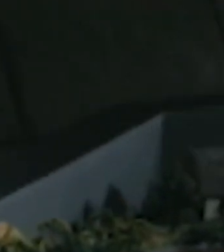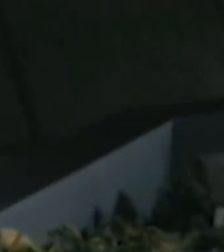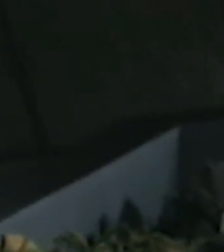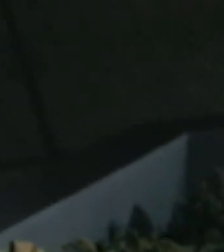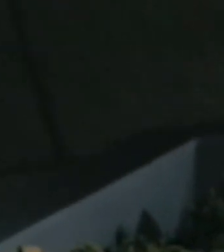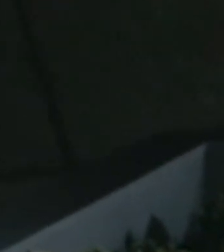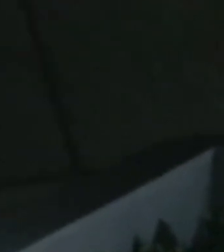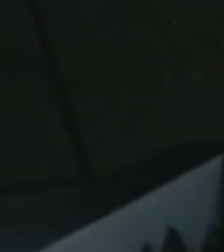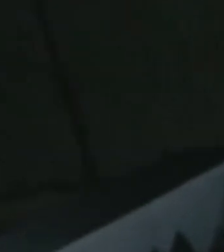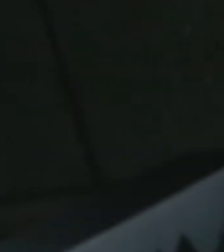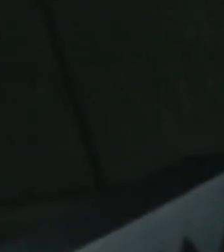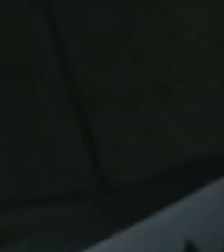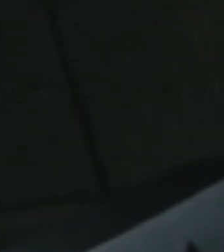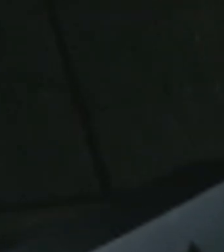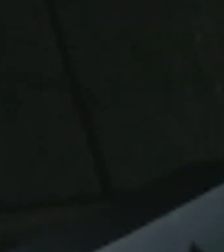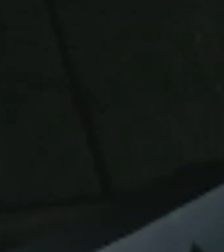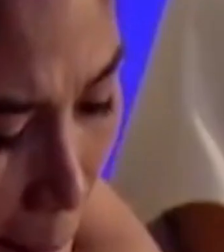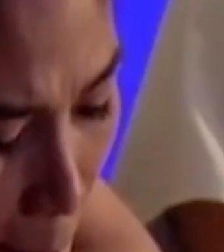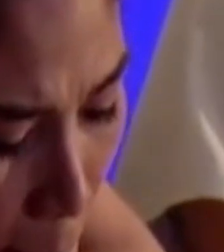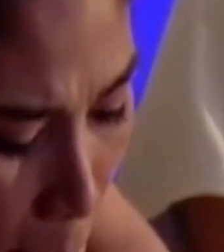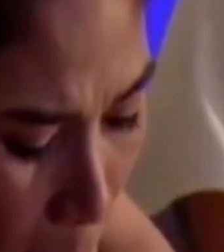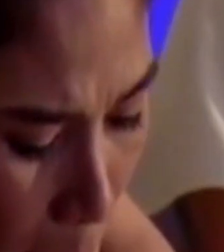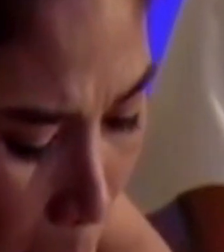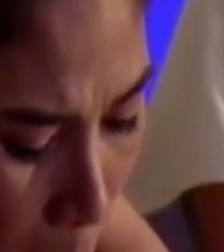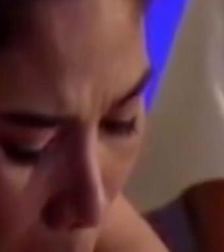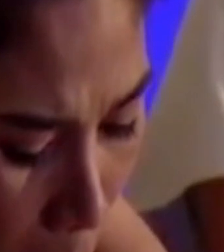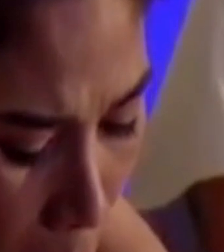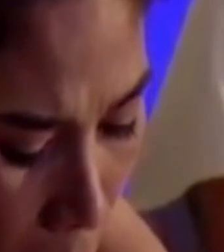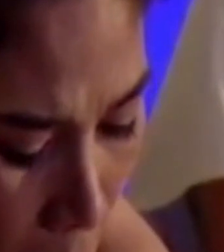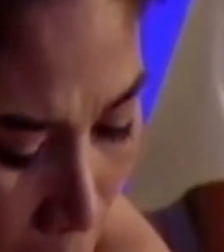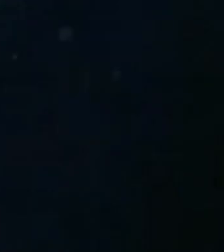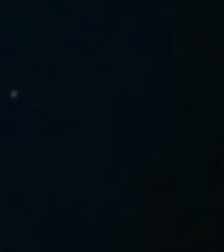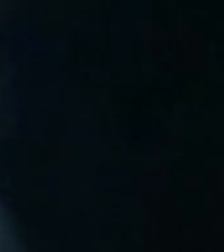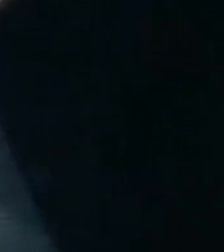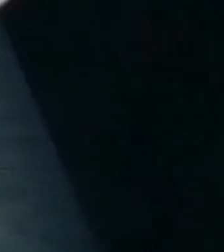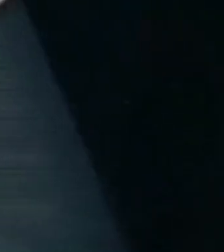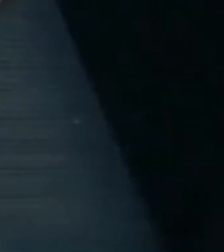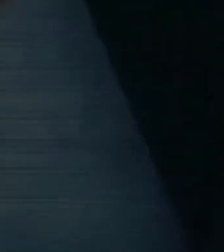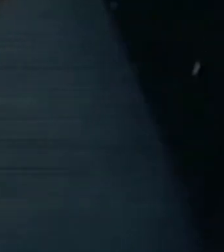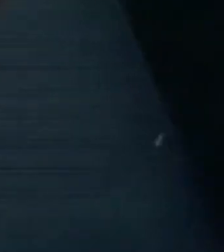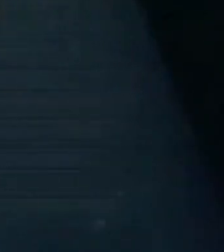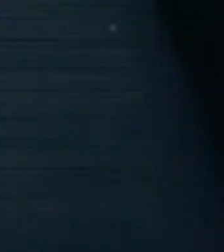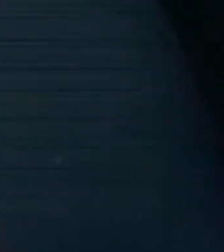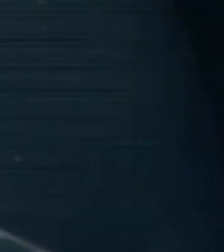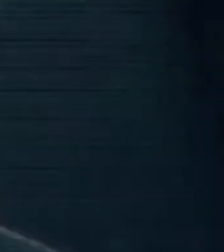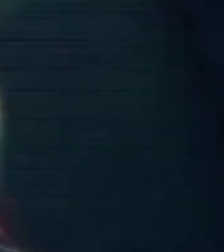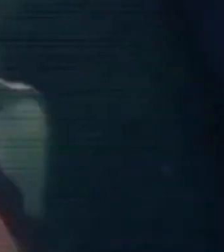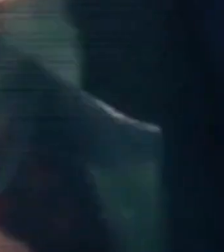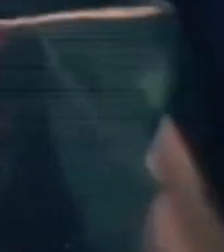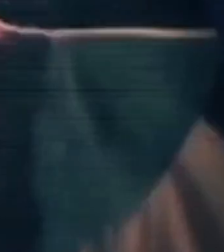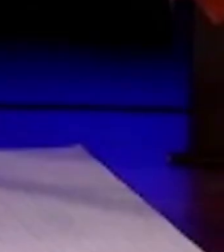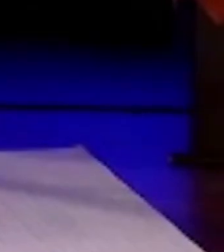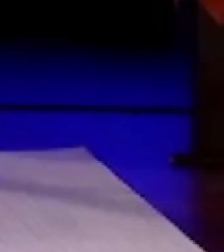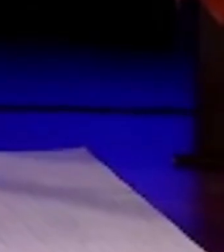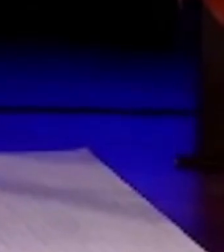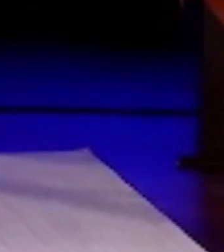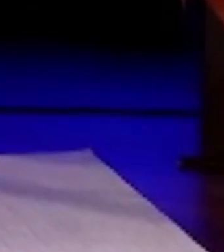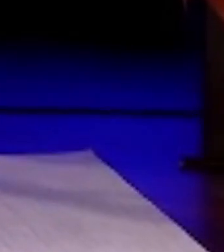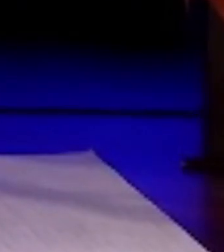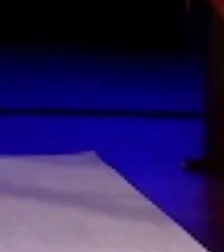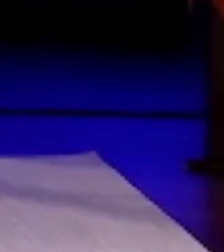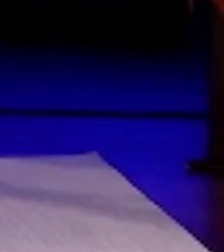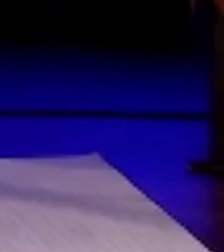1821-2021, que recibió mención de honor, y la obra de teatro Mujercitas, que obtuvo mención honorífica por la